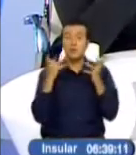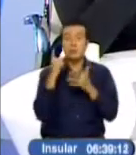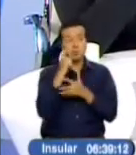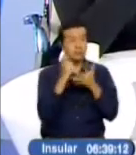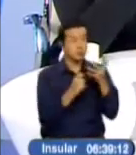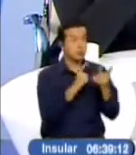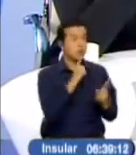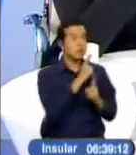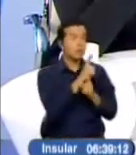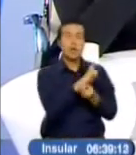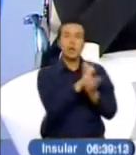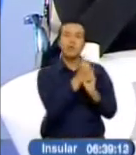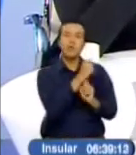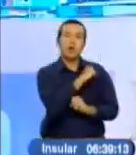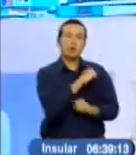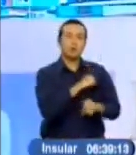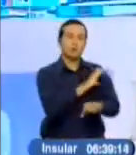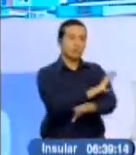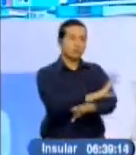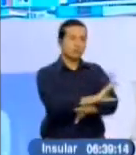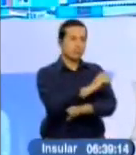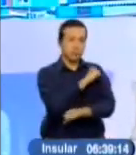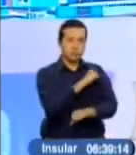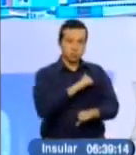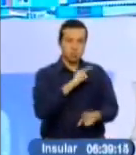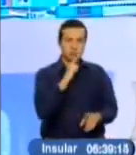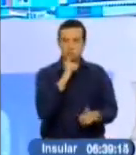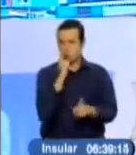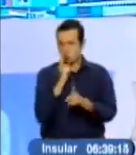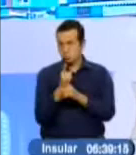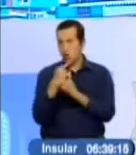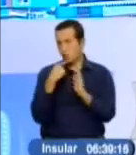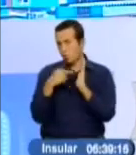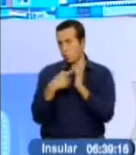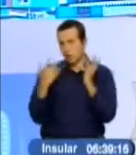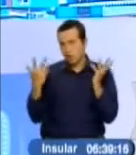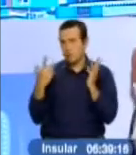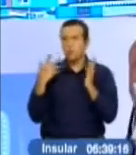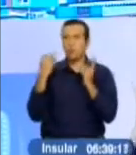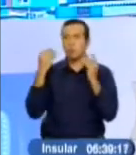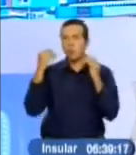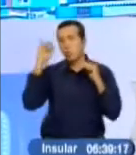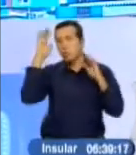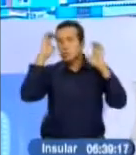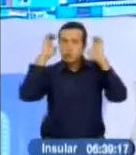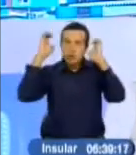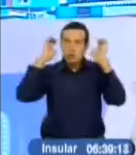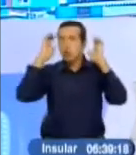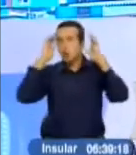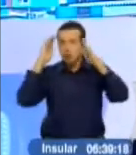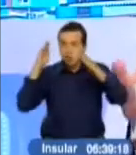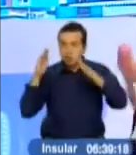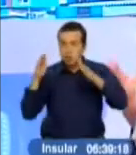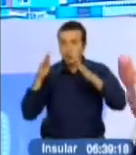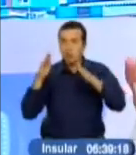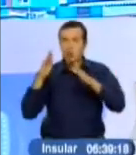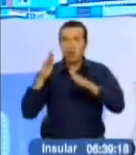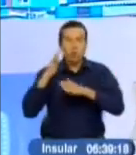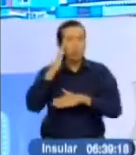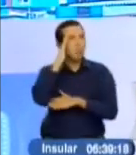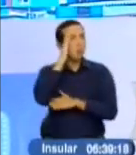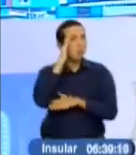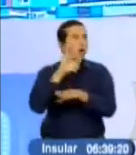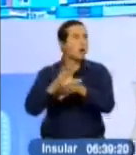necesita también un cambio de actitud cuando tú bien dices que por más estratégico que sea este sector es olvidado